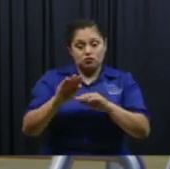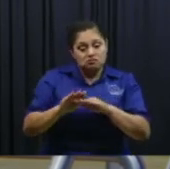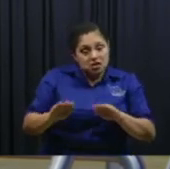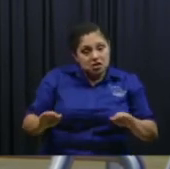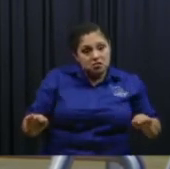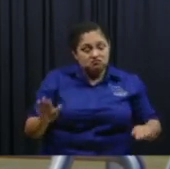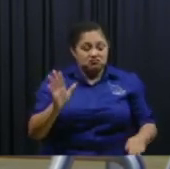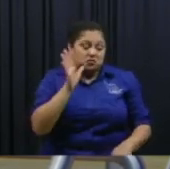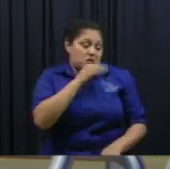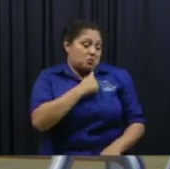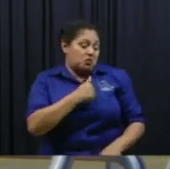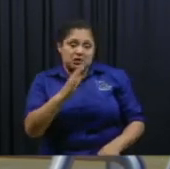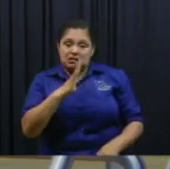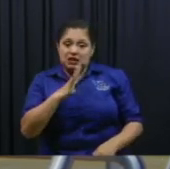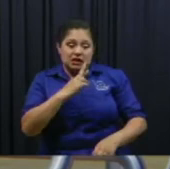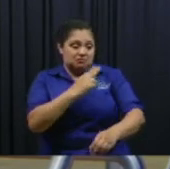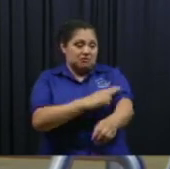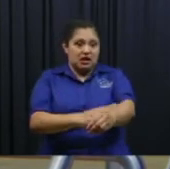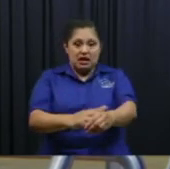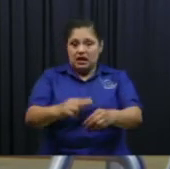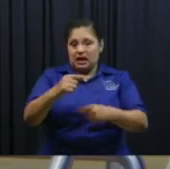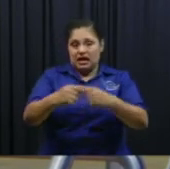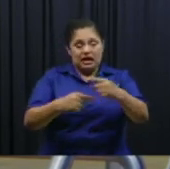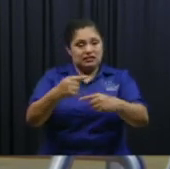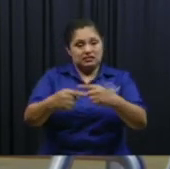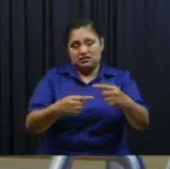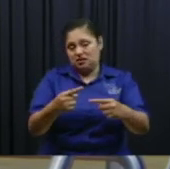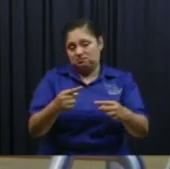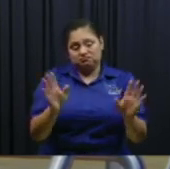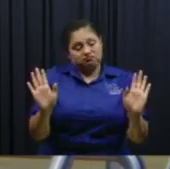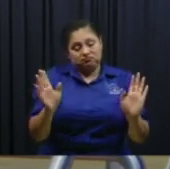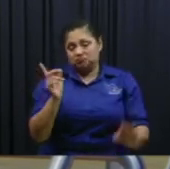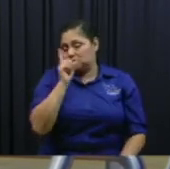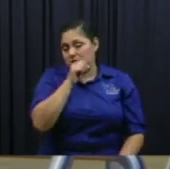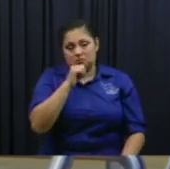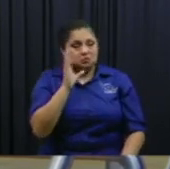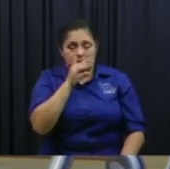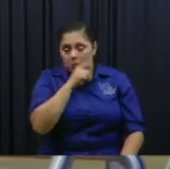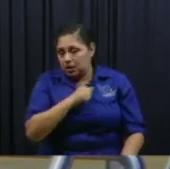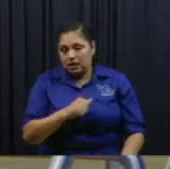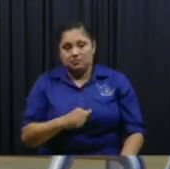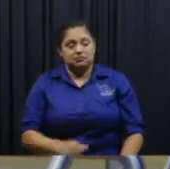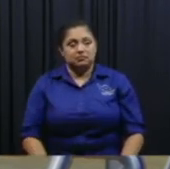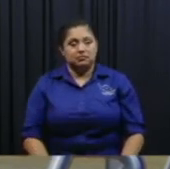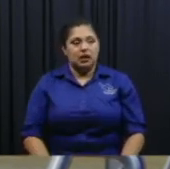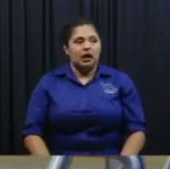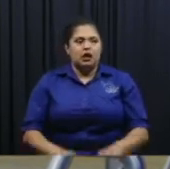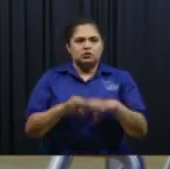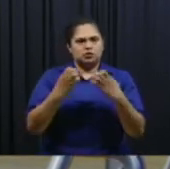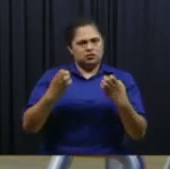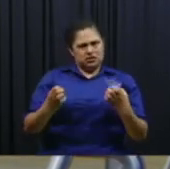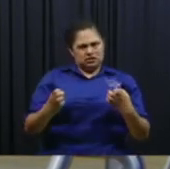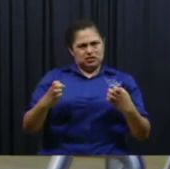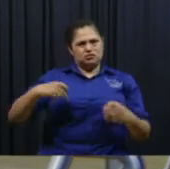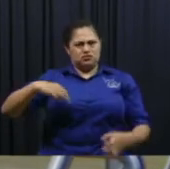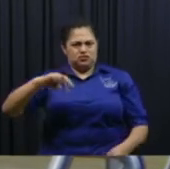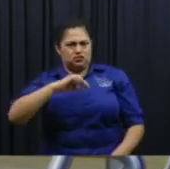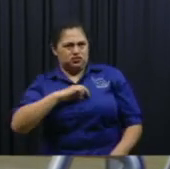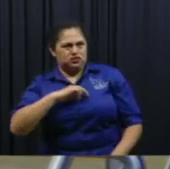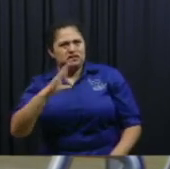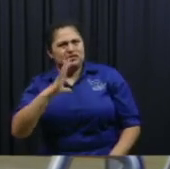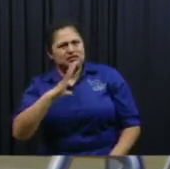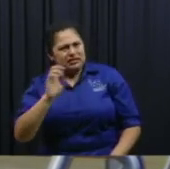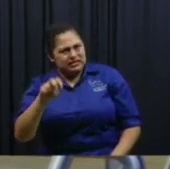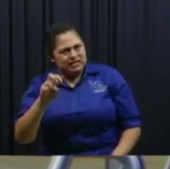no puede heredar en nada difiere el esclavo esto nos conduce a nosotros a que deberíamos de tener herencia